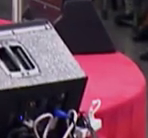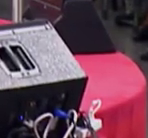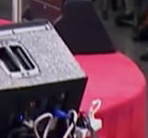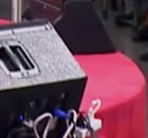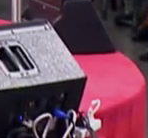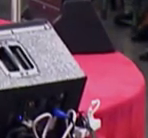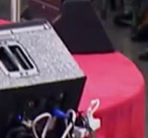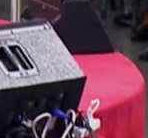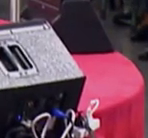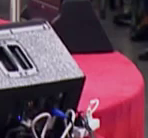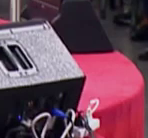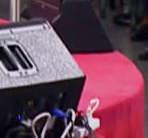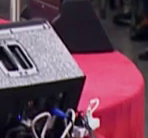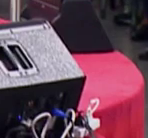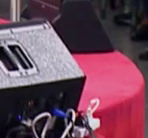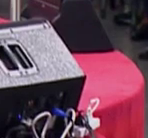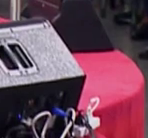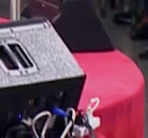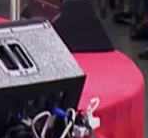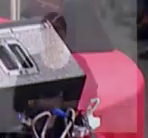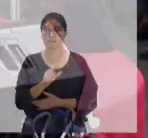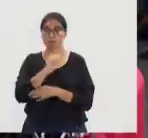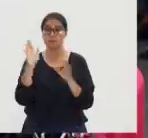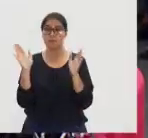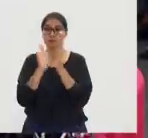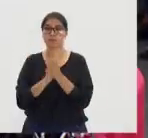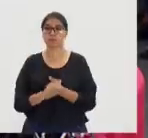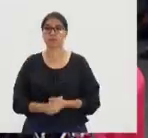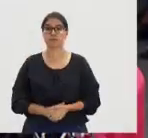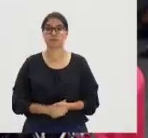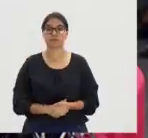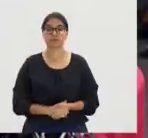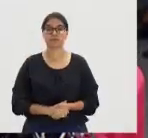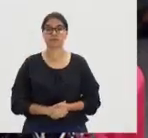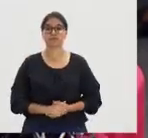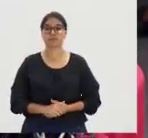en acción de gracias, y la iglesia dice amén.